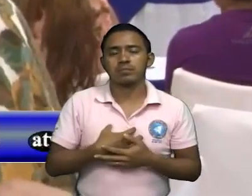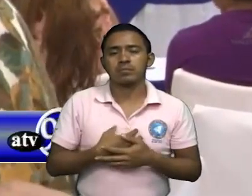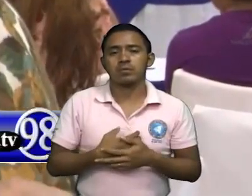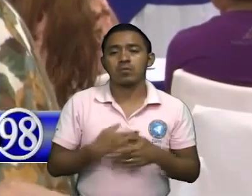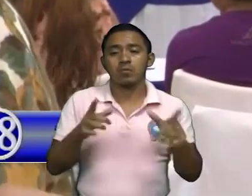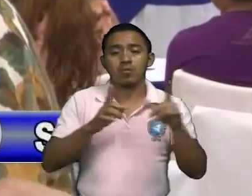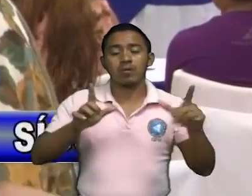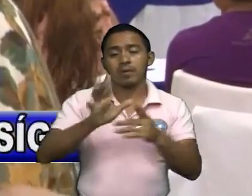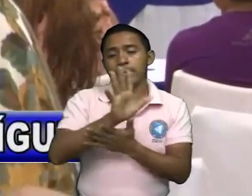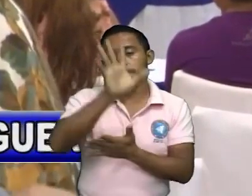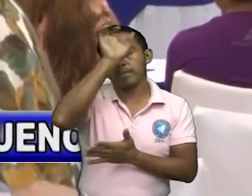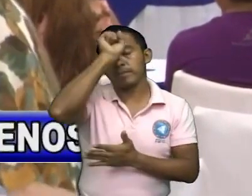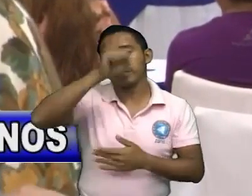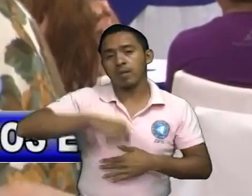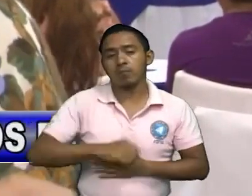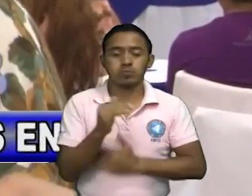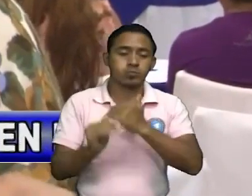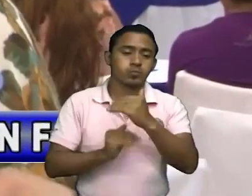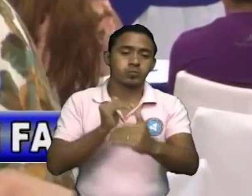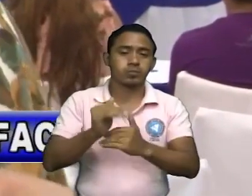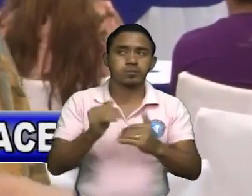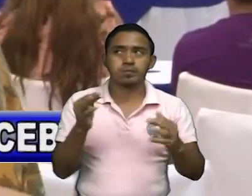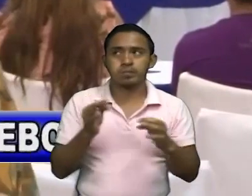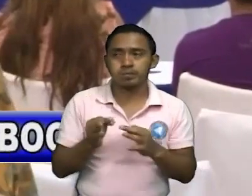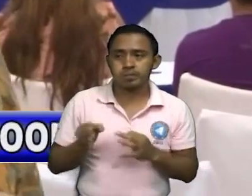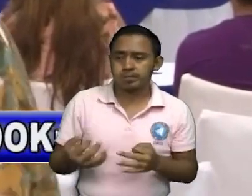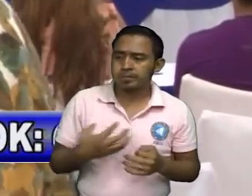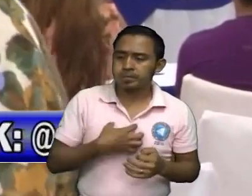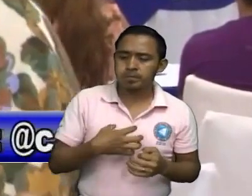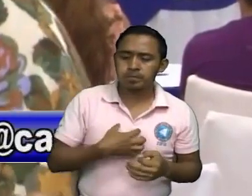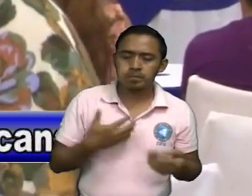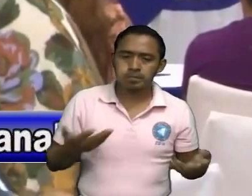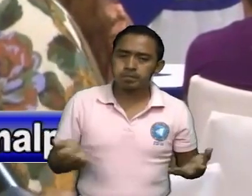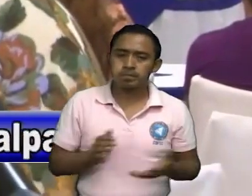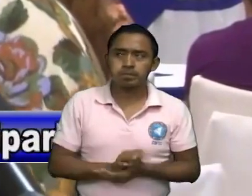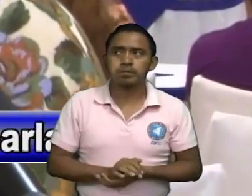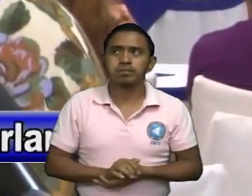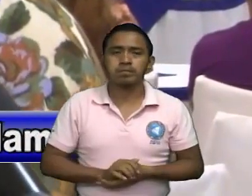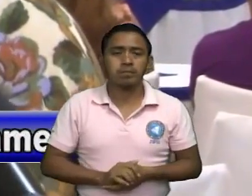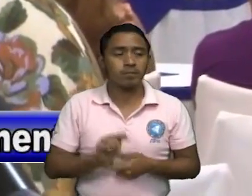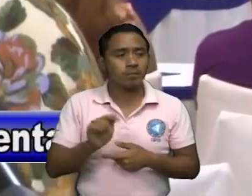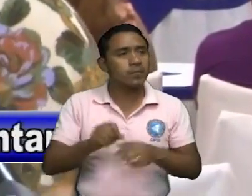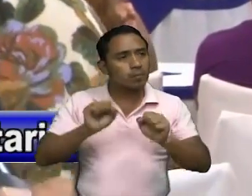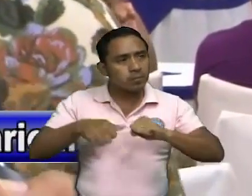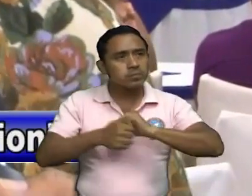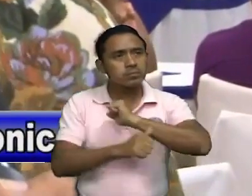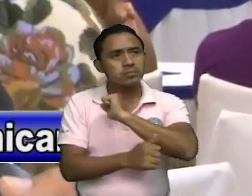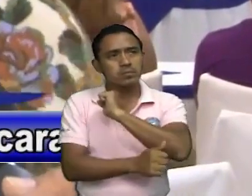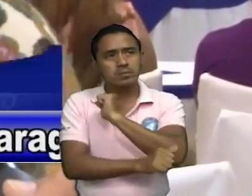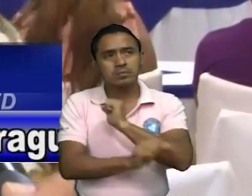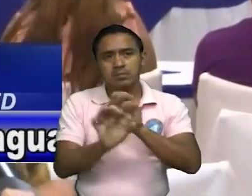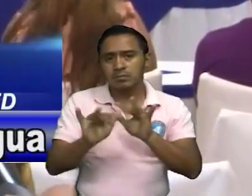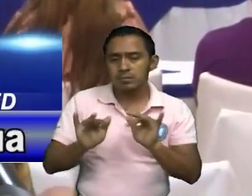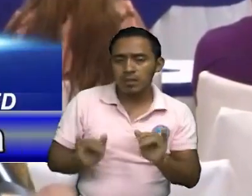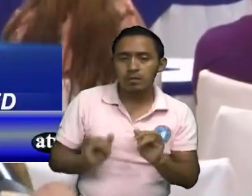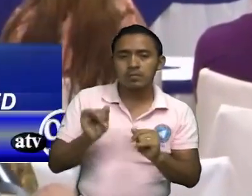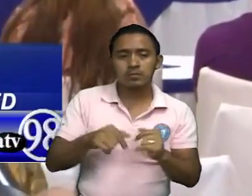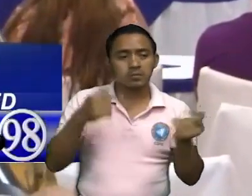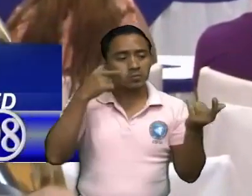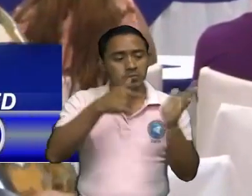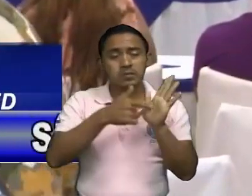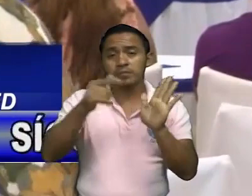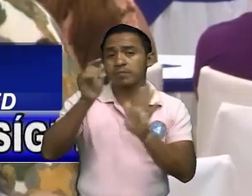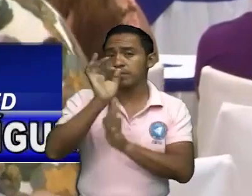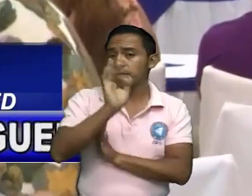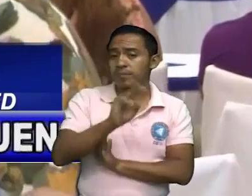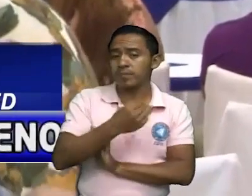de aprendizaje, evolucionando a los cursos en línea. Es decir, el estudiante puede accesar a la plataforma del Ministerio de